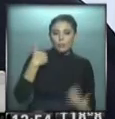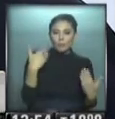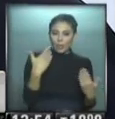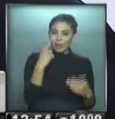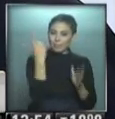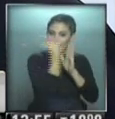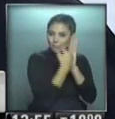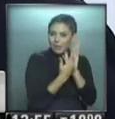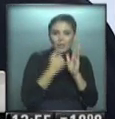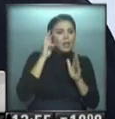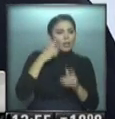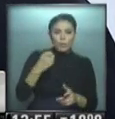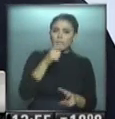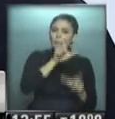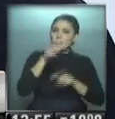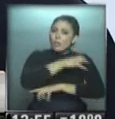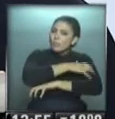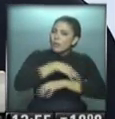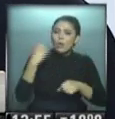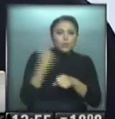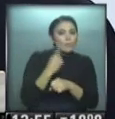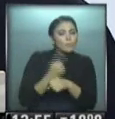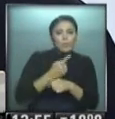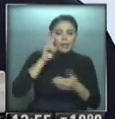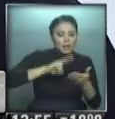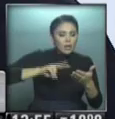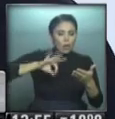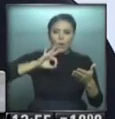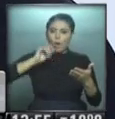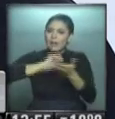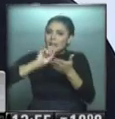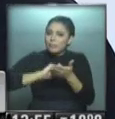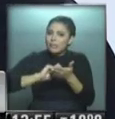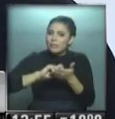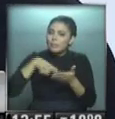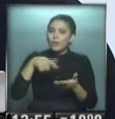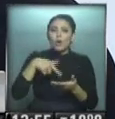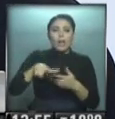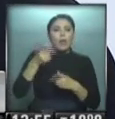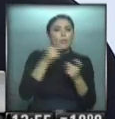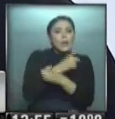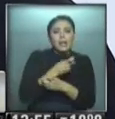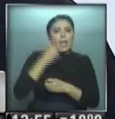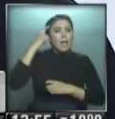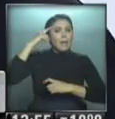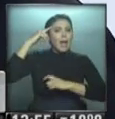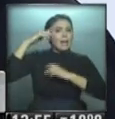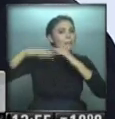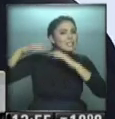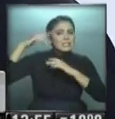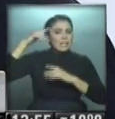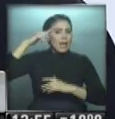cuenta que había personas muy humildes que no podían leer y escribir pero no porque no pudieran desde el punto de vista de capacidad